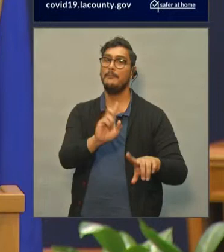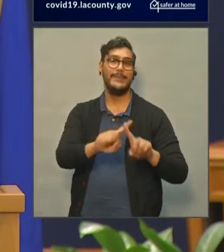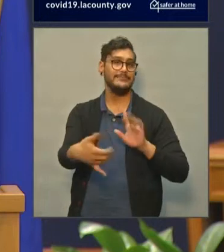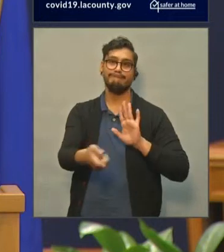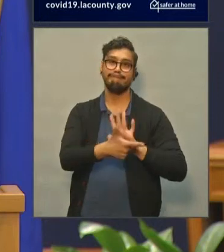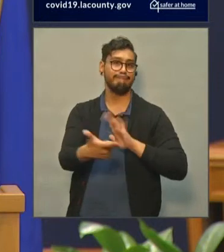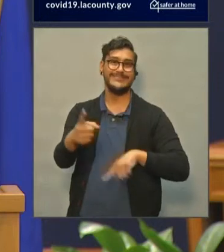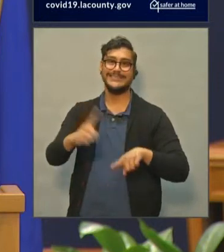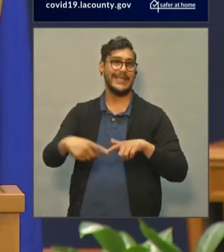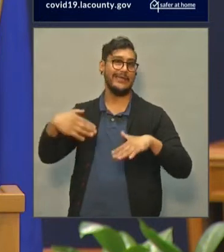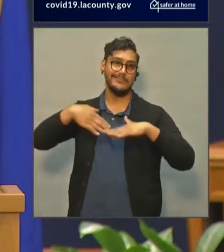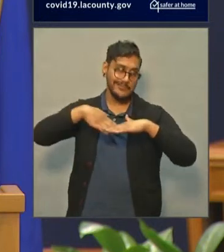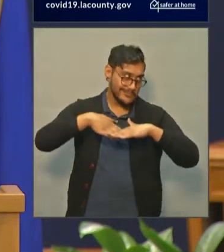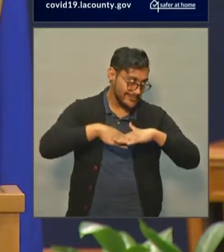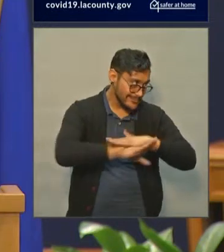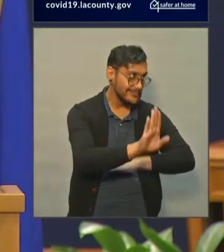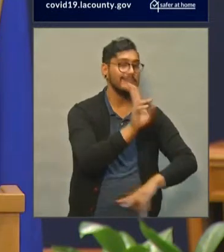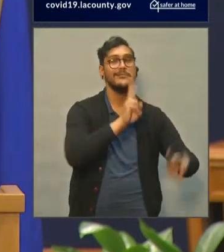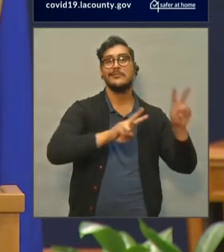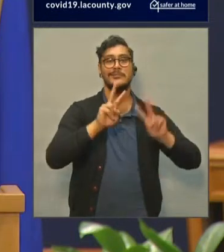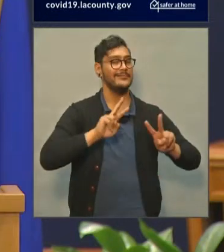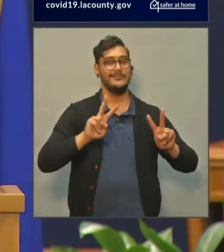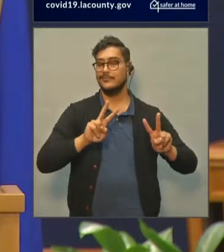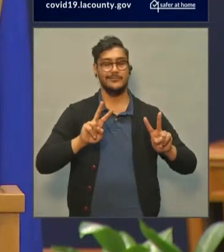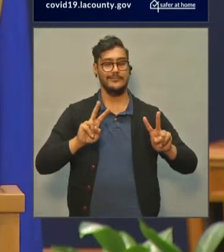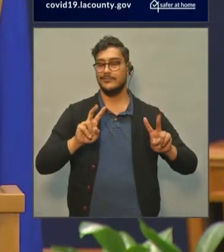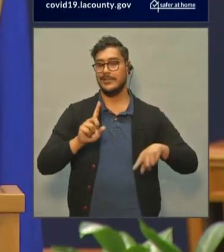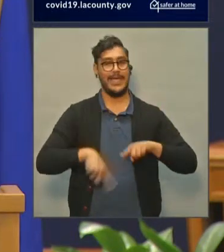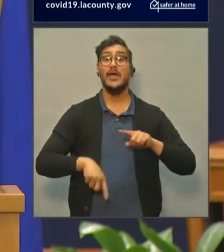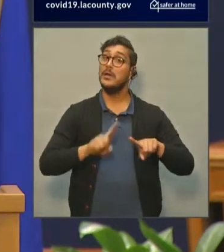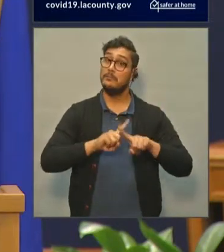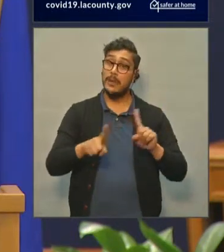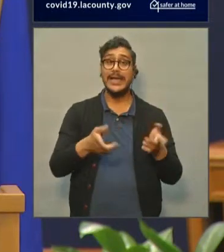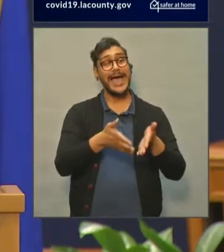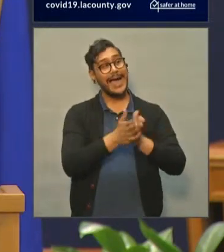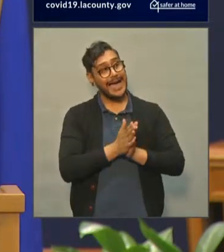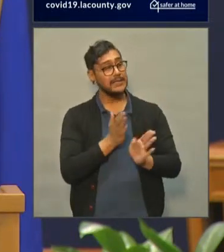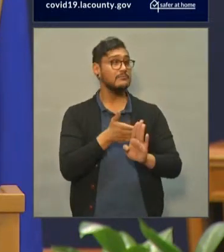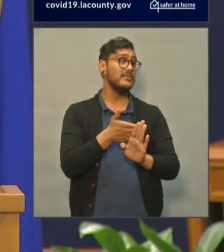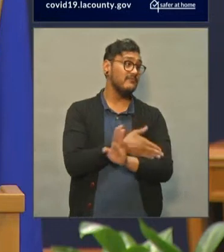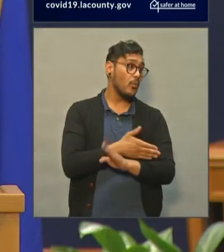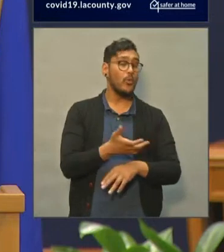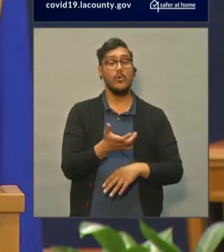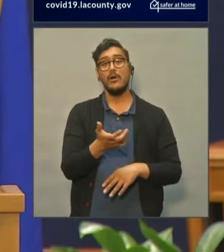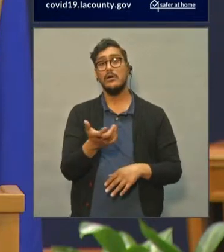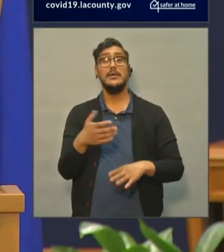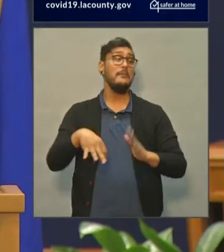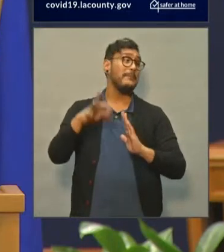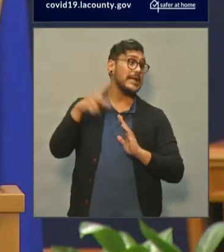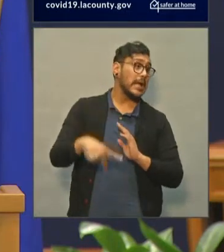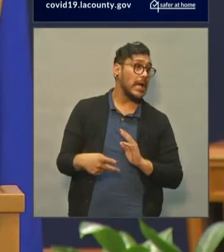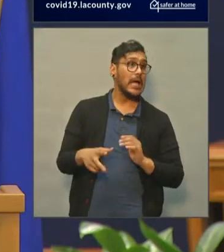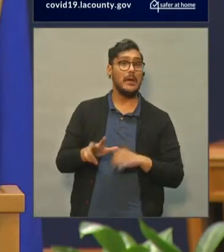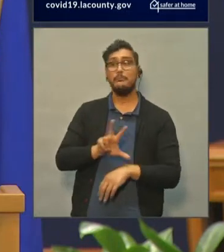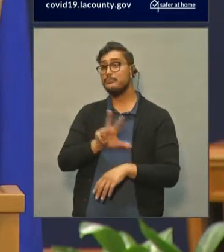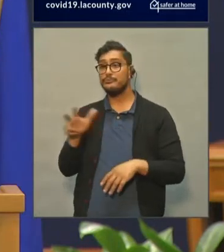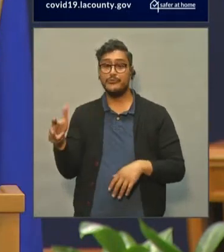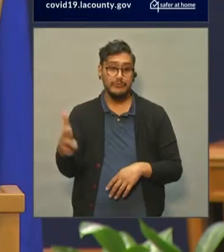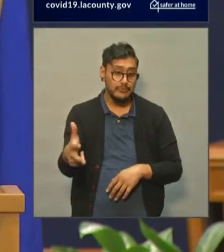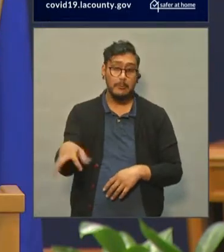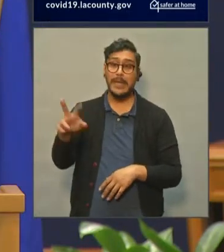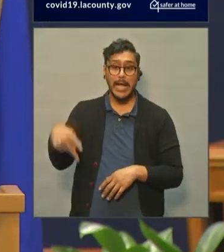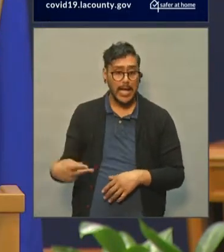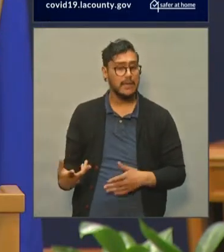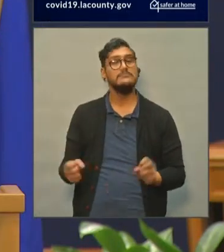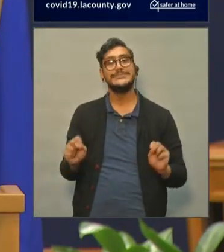las tiendas, por ejemplo, pero siguen en pie las reglas de poder pedir que lo lleven a su casa o a recogerlo ahí a la acera cerca del